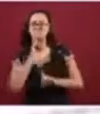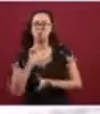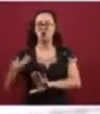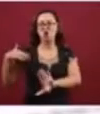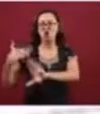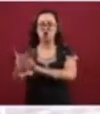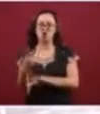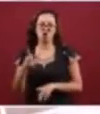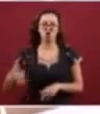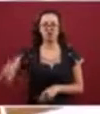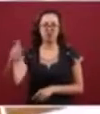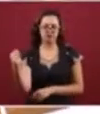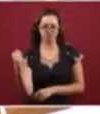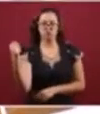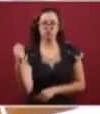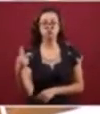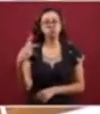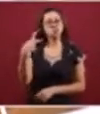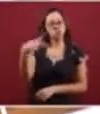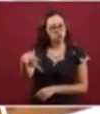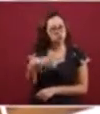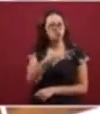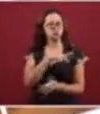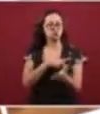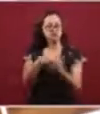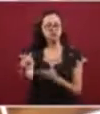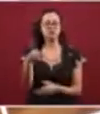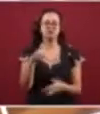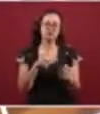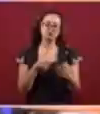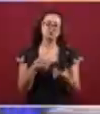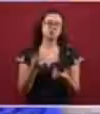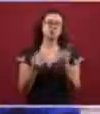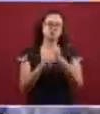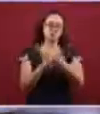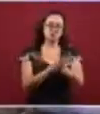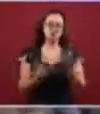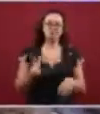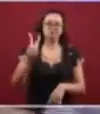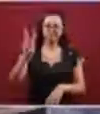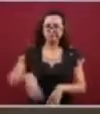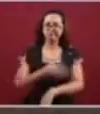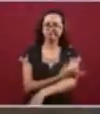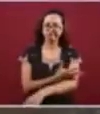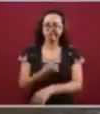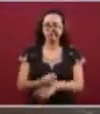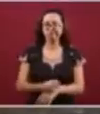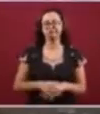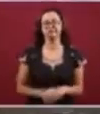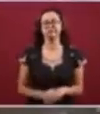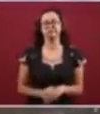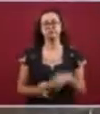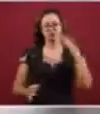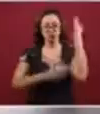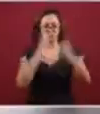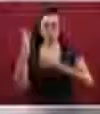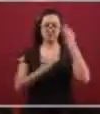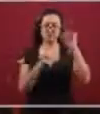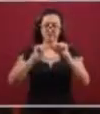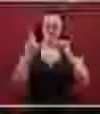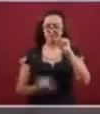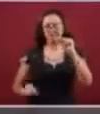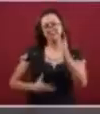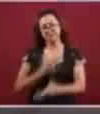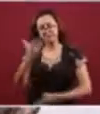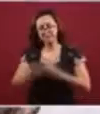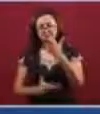democráticos, porque es un derecho de la ciudadanía acceder a información veraz. Una agencia de noticias al servicio de México, de